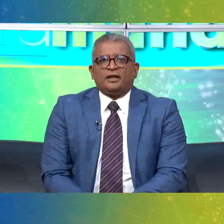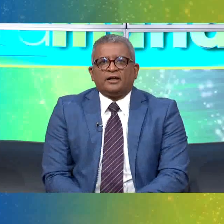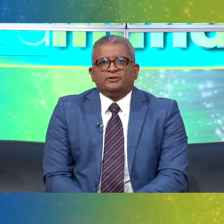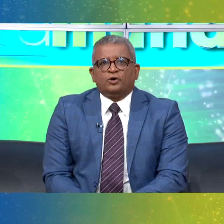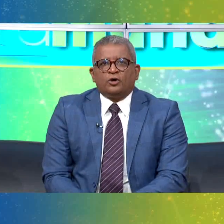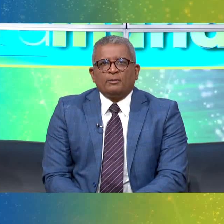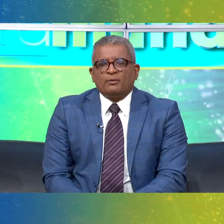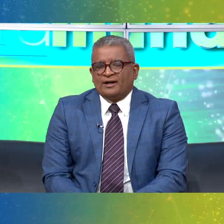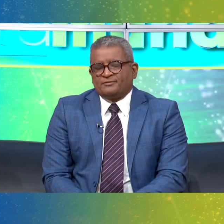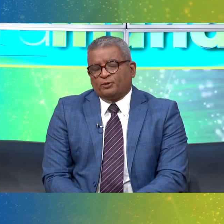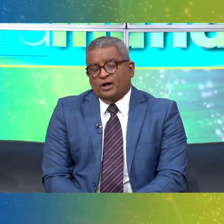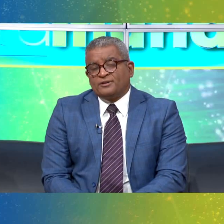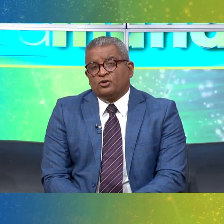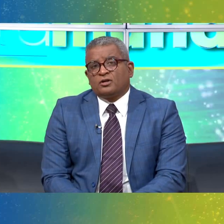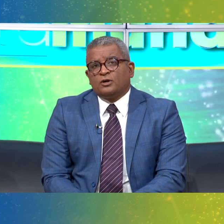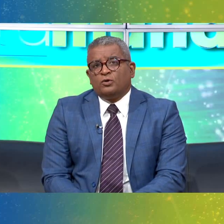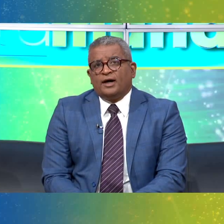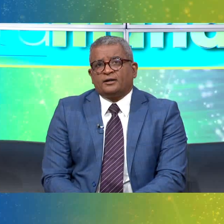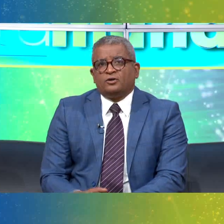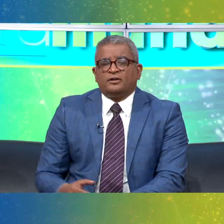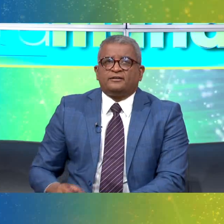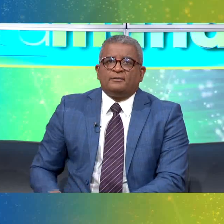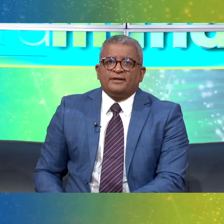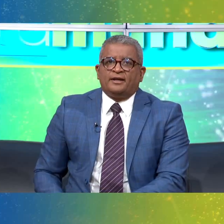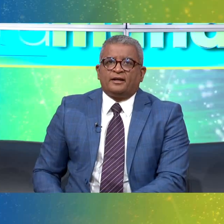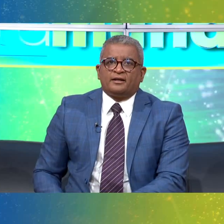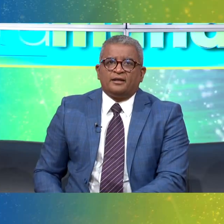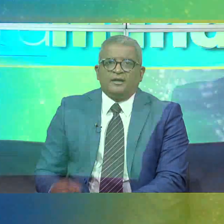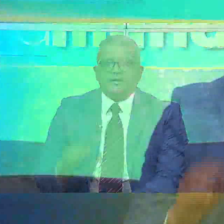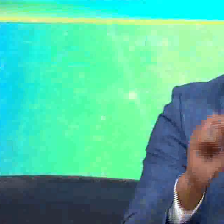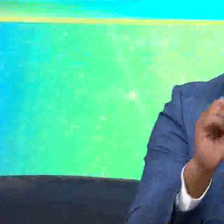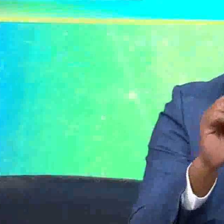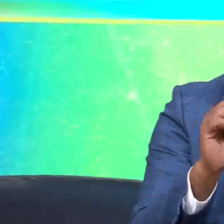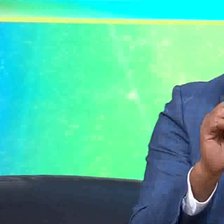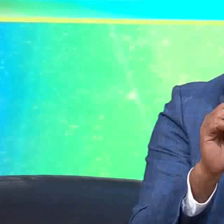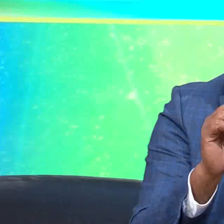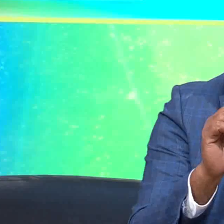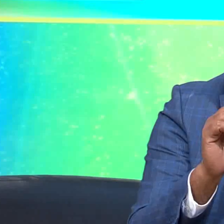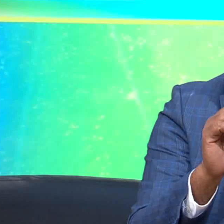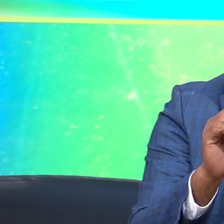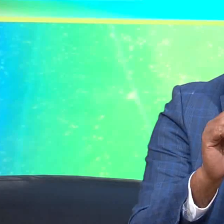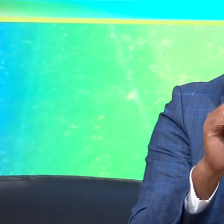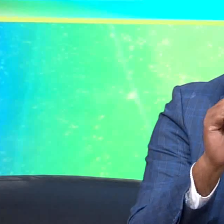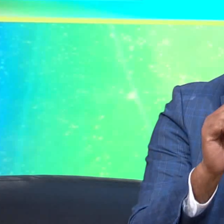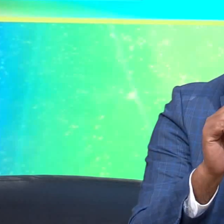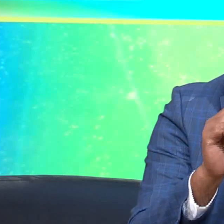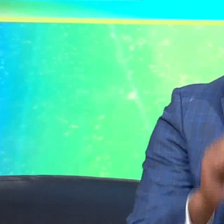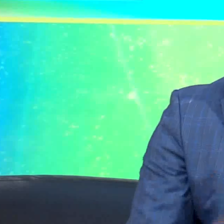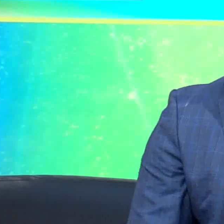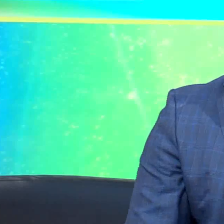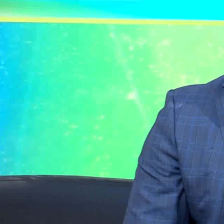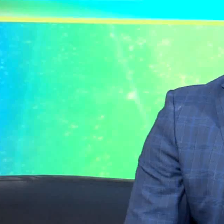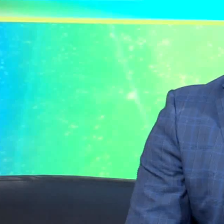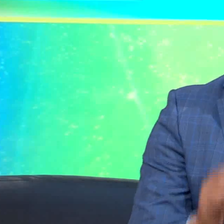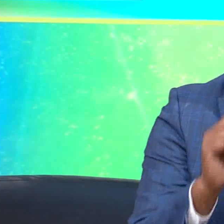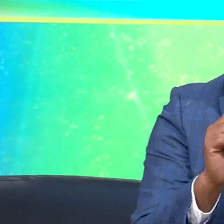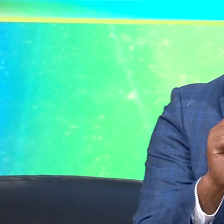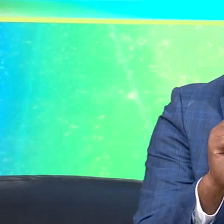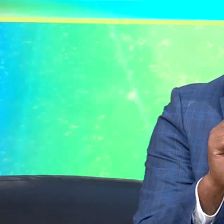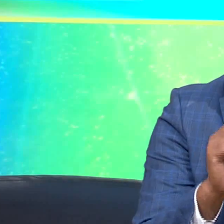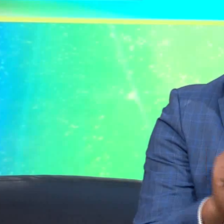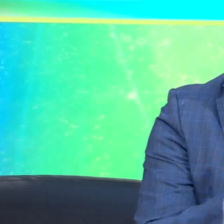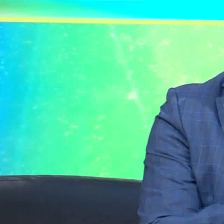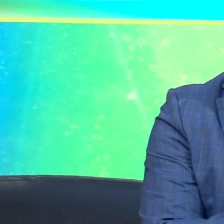Bien, de regreso con la programación regular, ¿no?, de esta mañana RD. Ahí está el momento, vamos a decir, histórico, donde